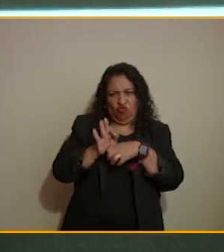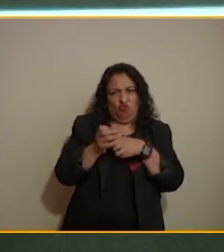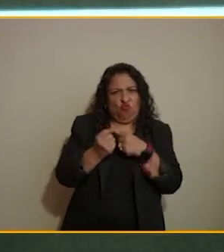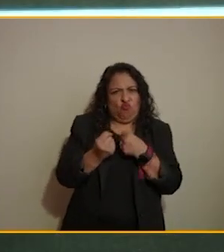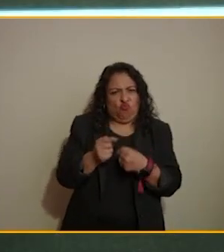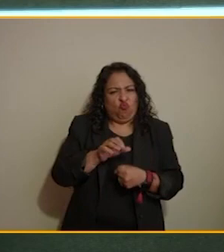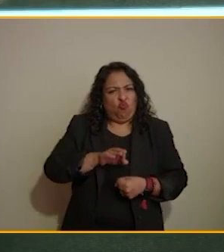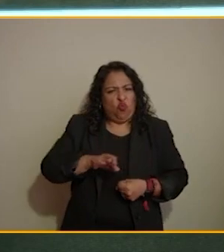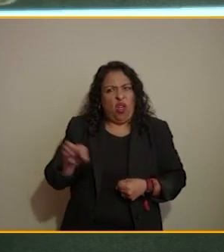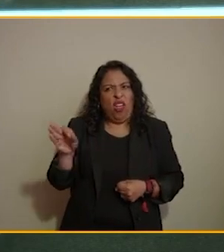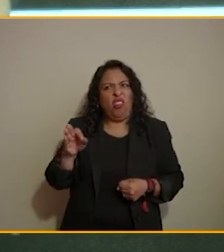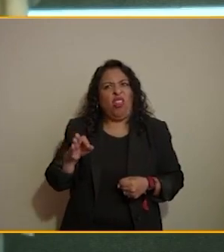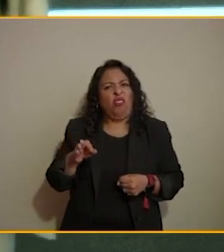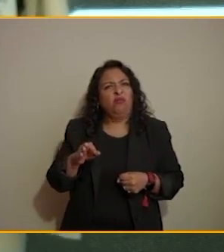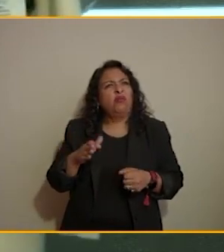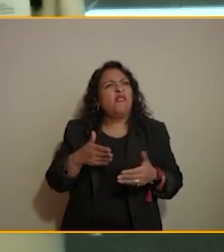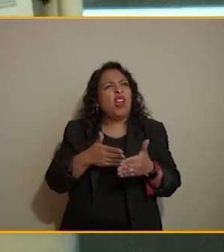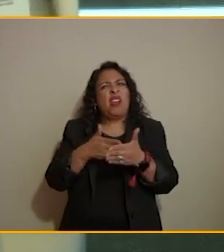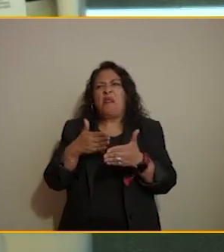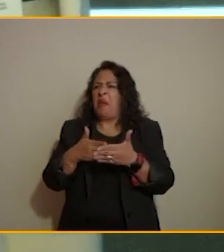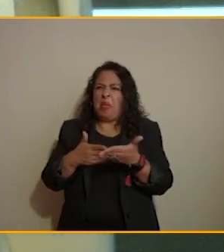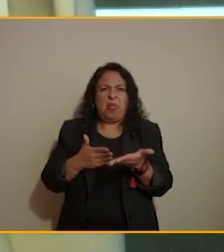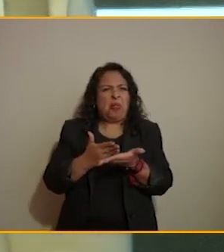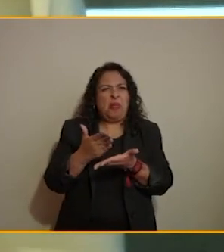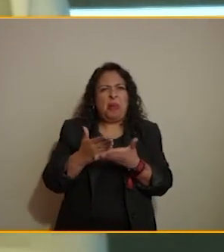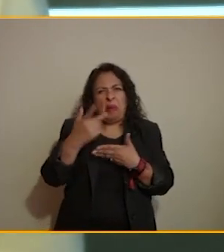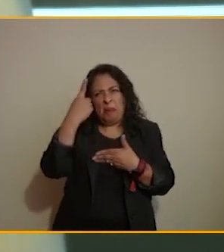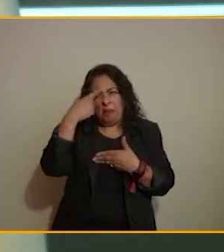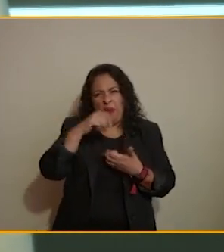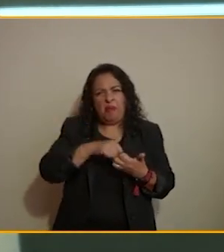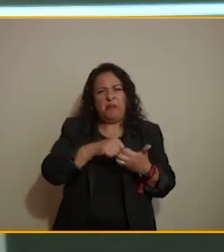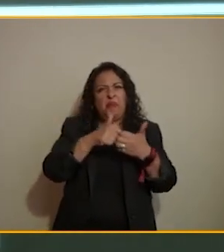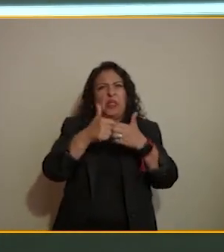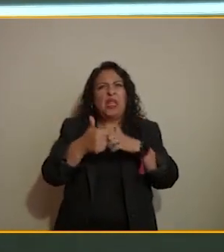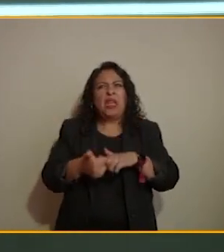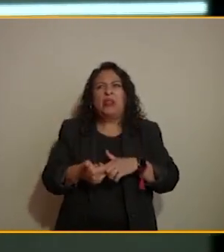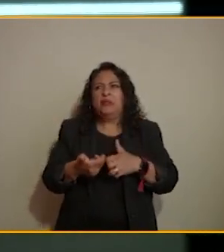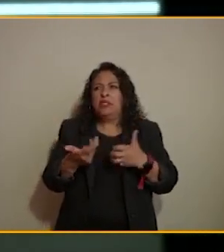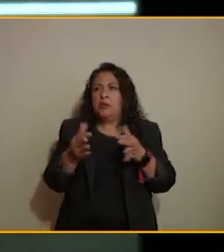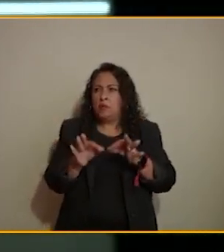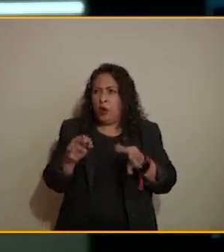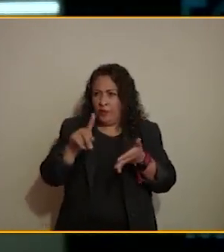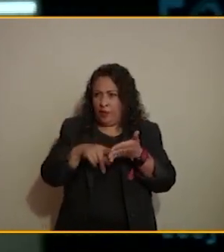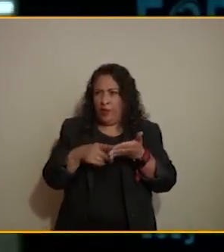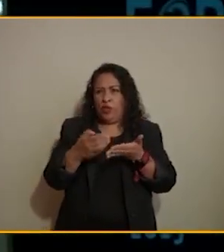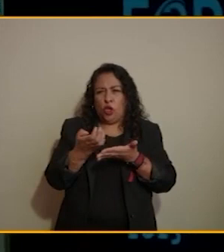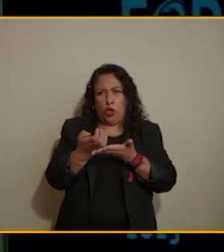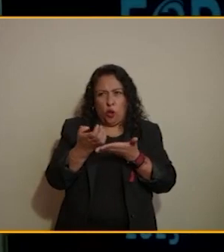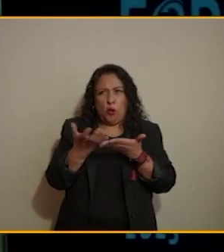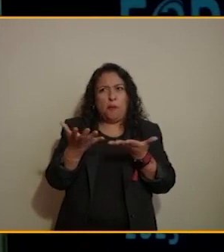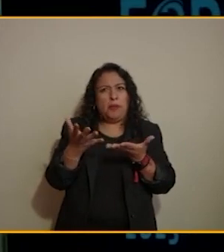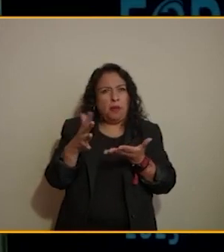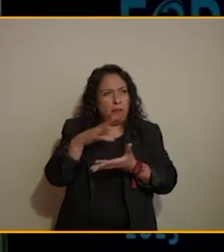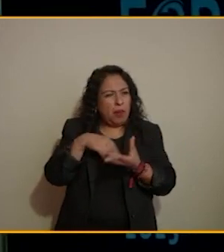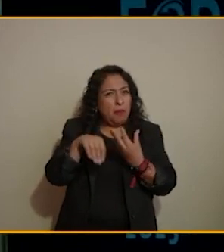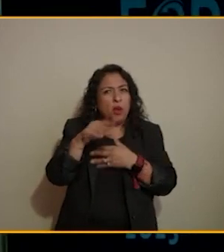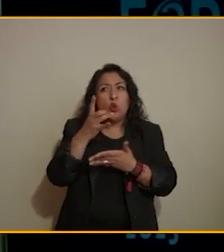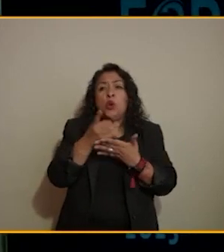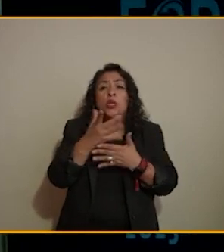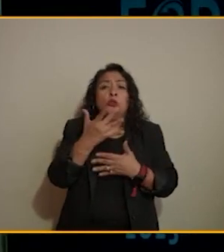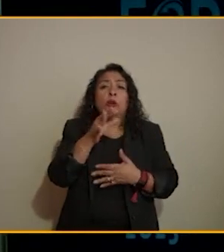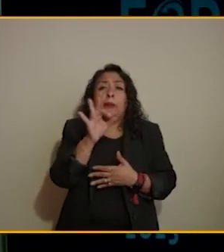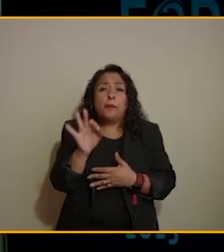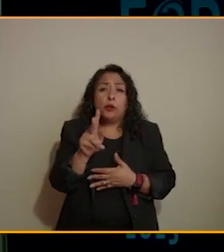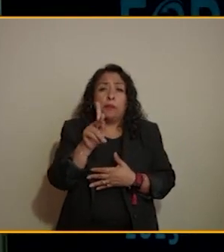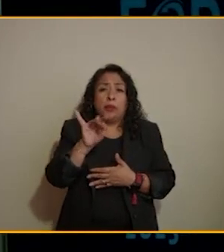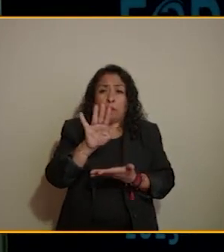y a que pudieran superar sus barreras para entonces convertirse en estos actores clave de la economía y que no solo participen en el 50% del